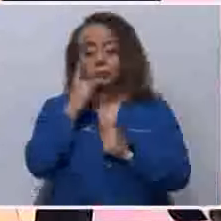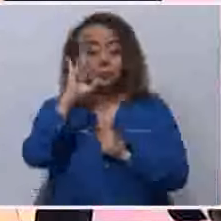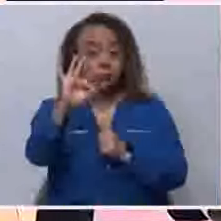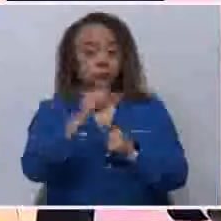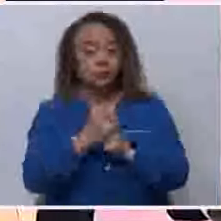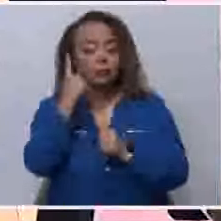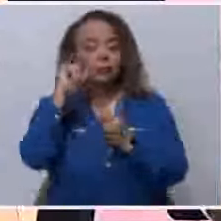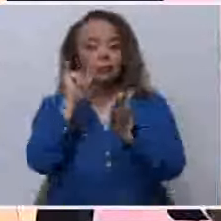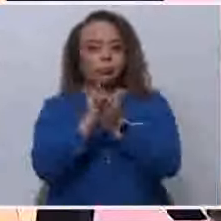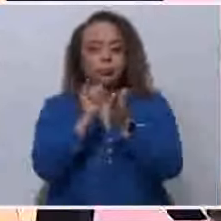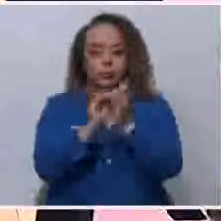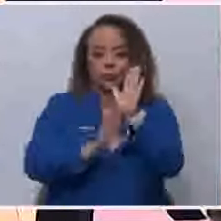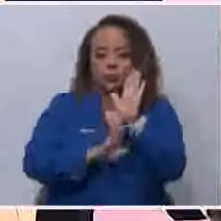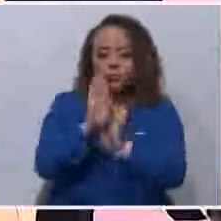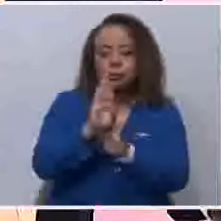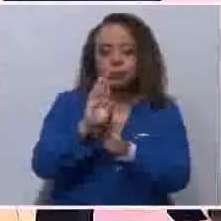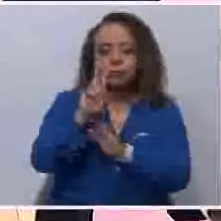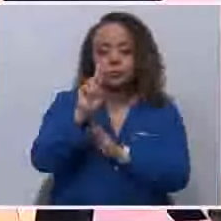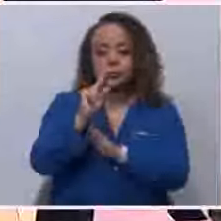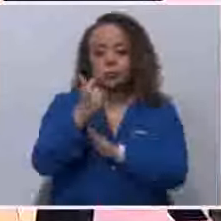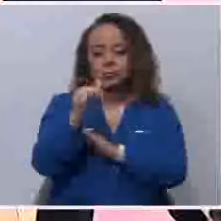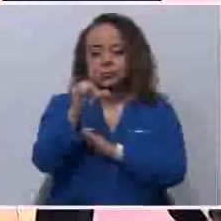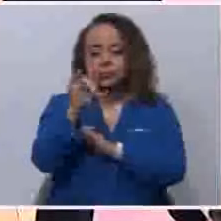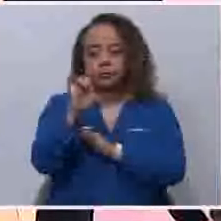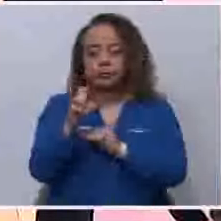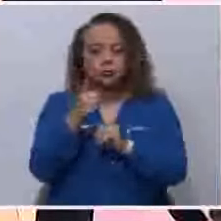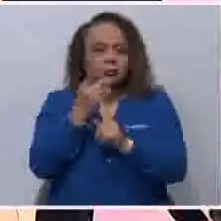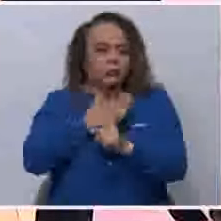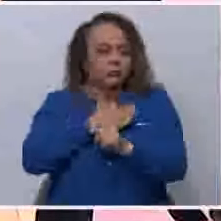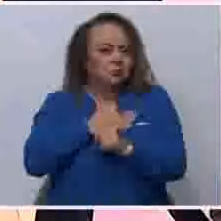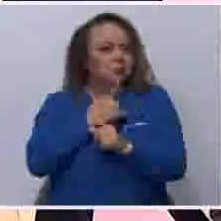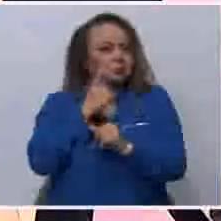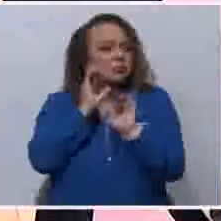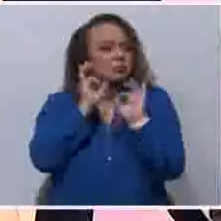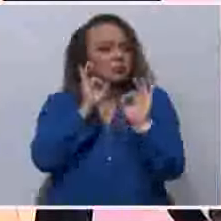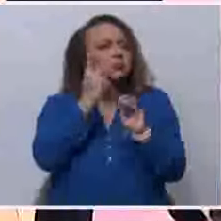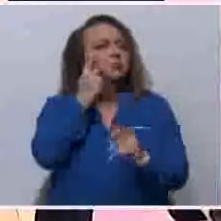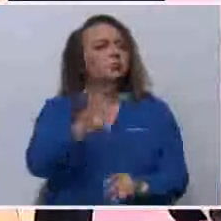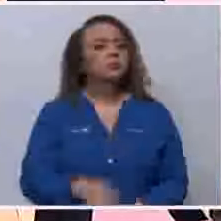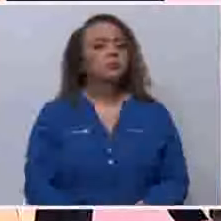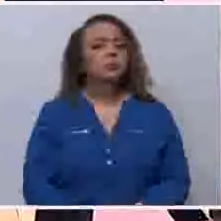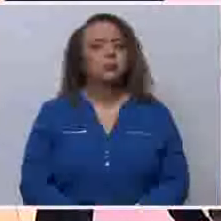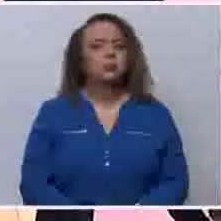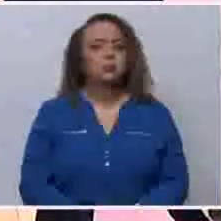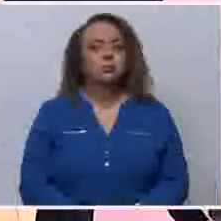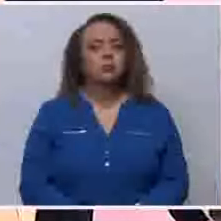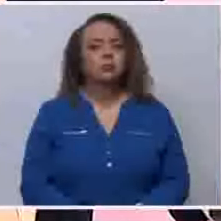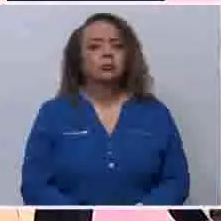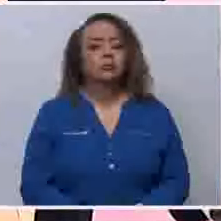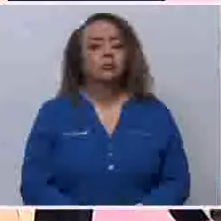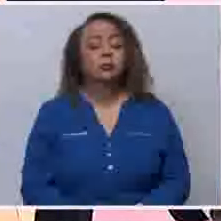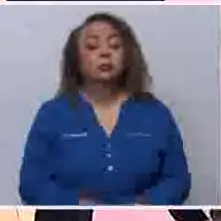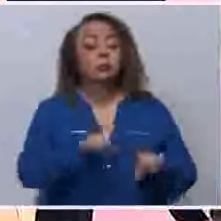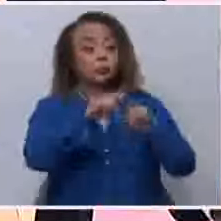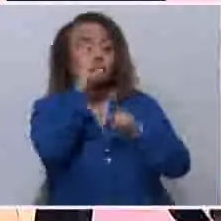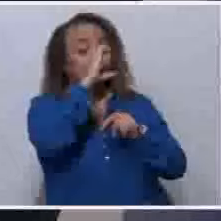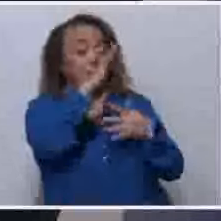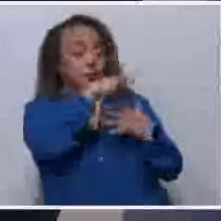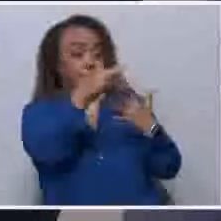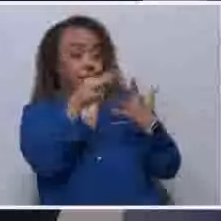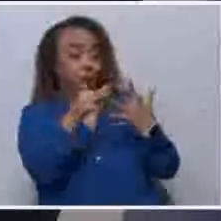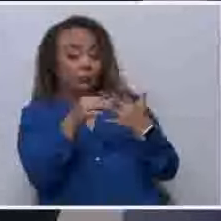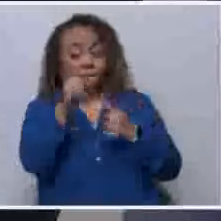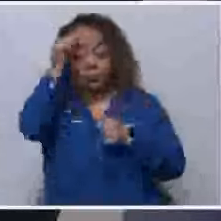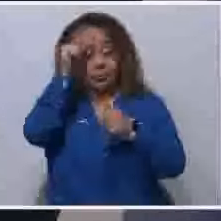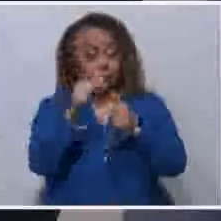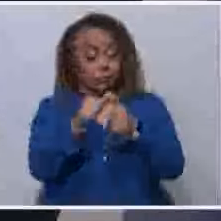Y por eso está potenciando a Manfred Ugalde, que a mí también me parece bien, ¿verdad? Está potenciando a Manfred Ugalde. Pero buscó la alternativa. ¿Te acordás cuando